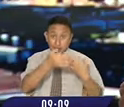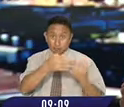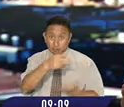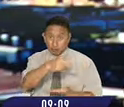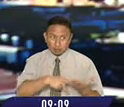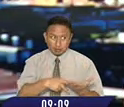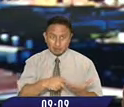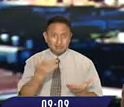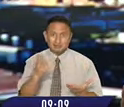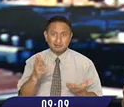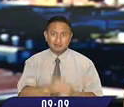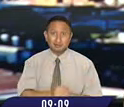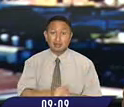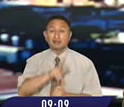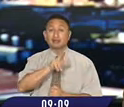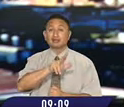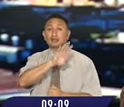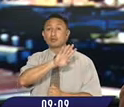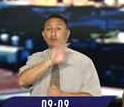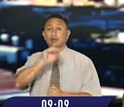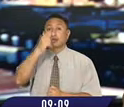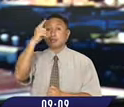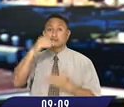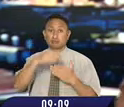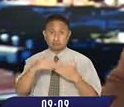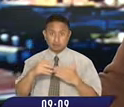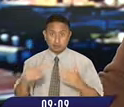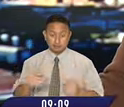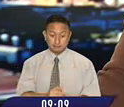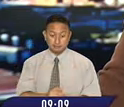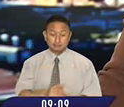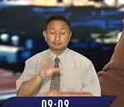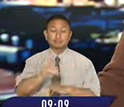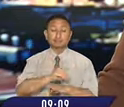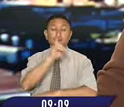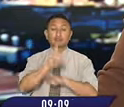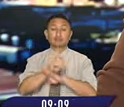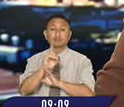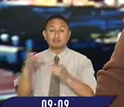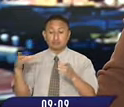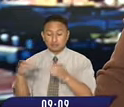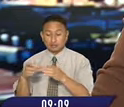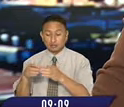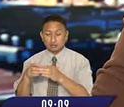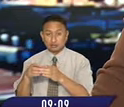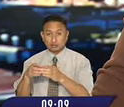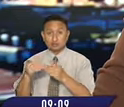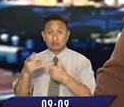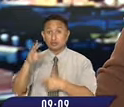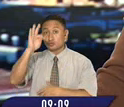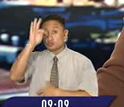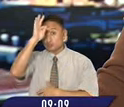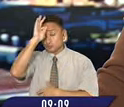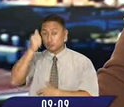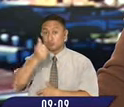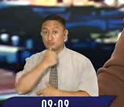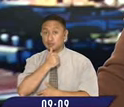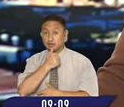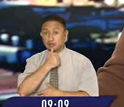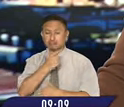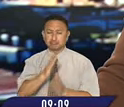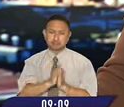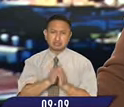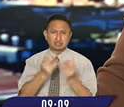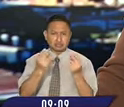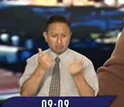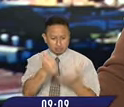pago de 340 millones de dólares. La directora ejecutiva de la Asociación Nacional de Clínicas y Hospitales Privados solicita atención